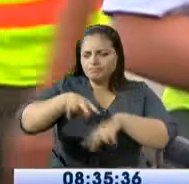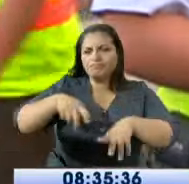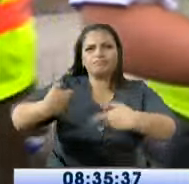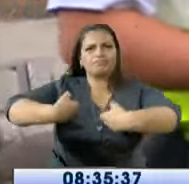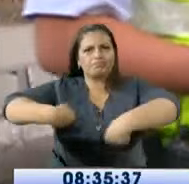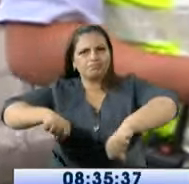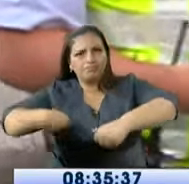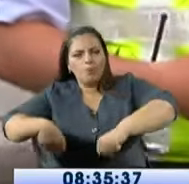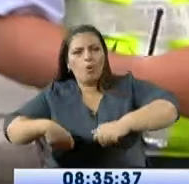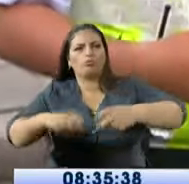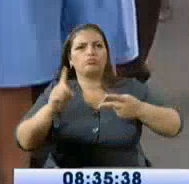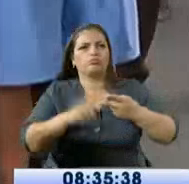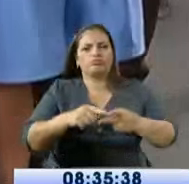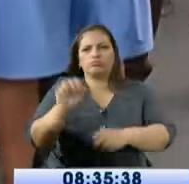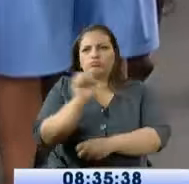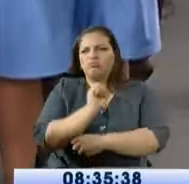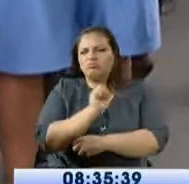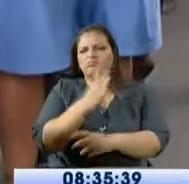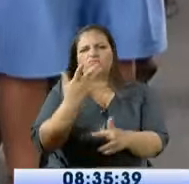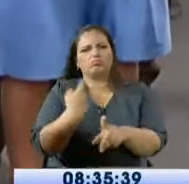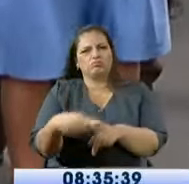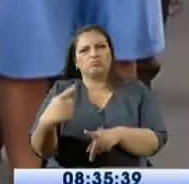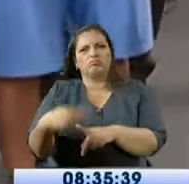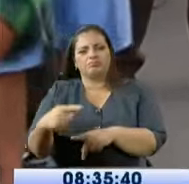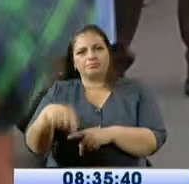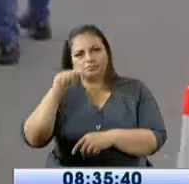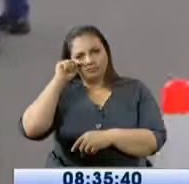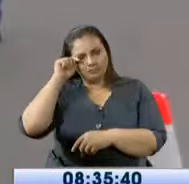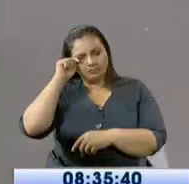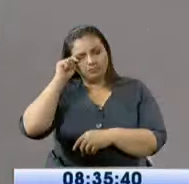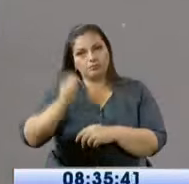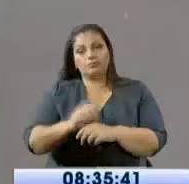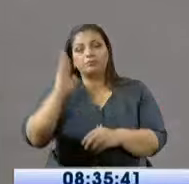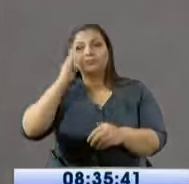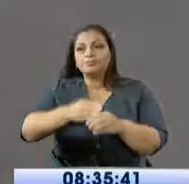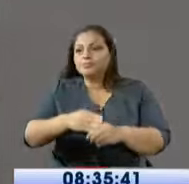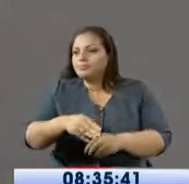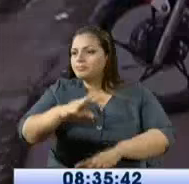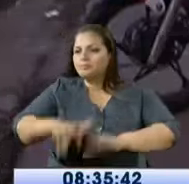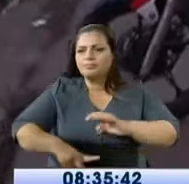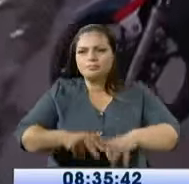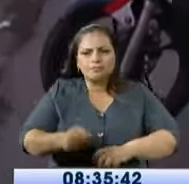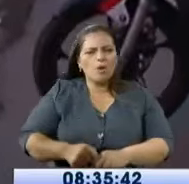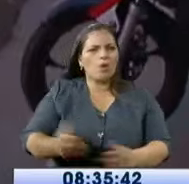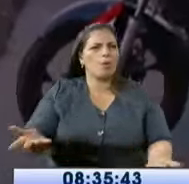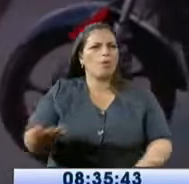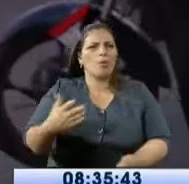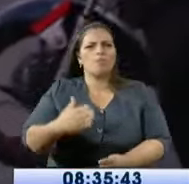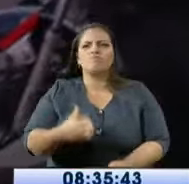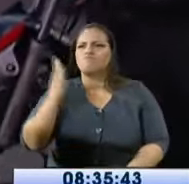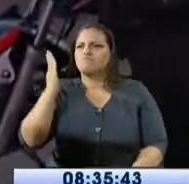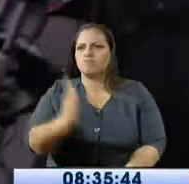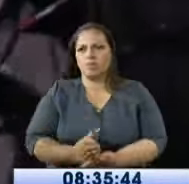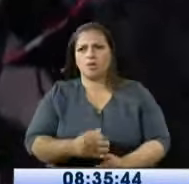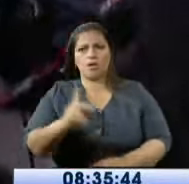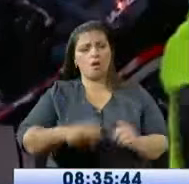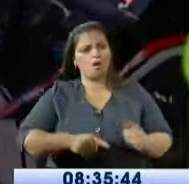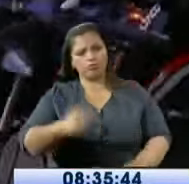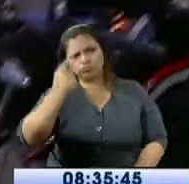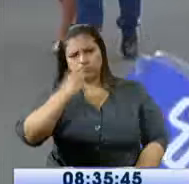Esta medida se aplica para reducir los índices delictivos de la urbe. Algunos de los conductores veían el operativo de buena manera. Uno, el